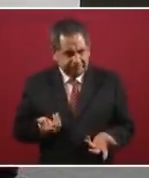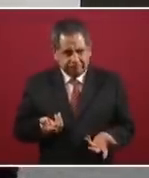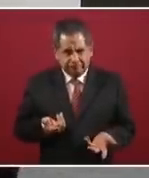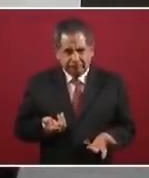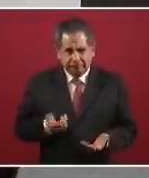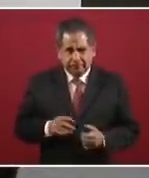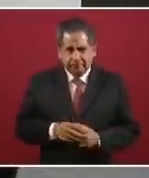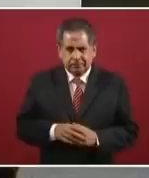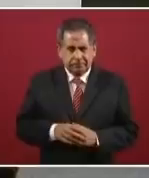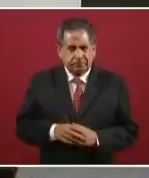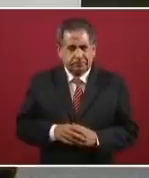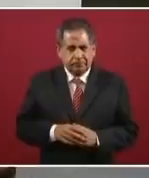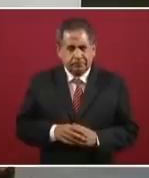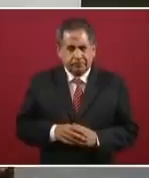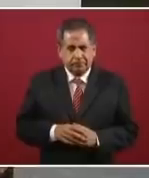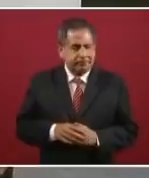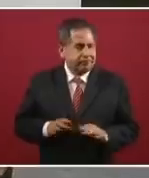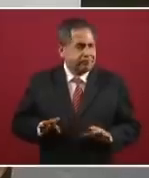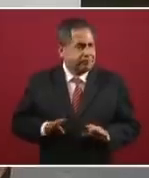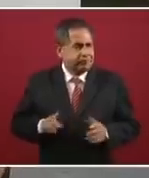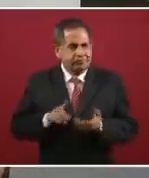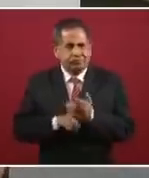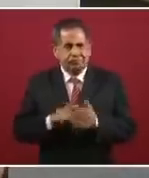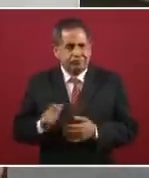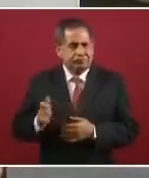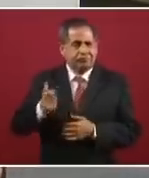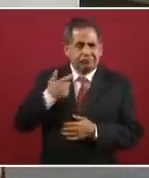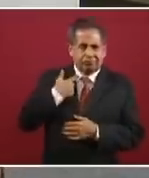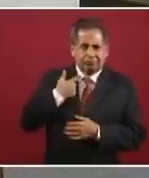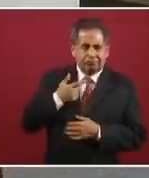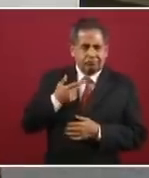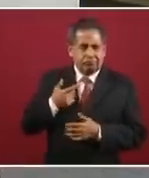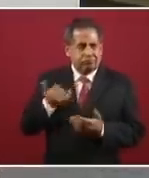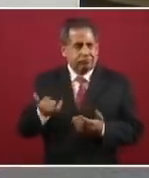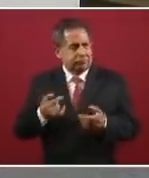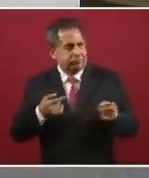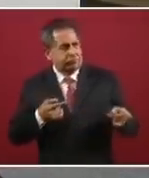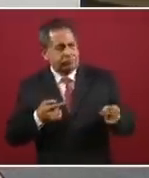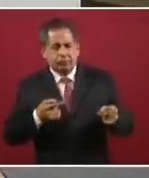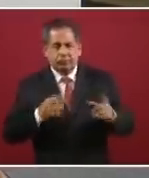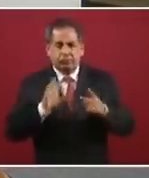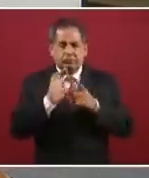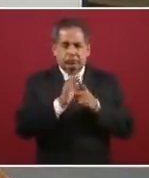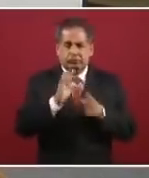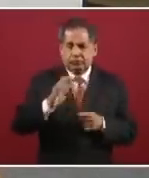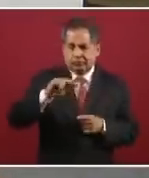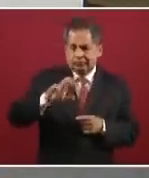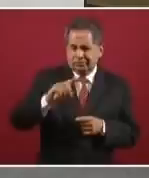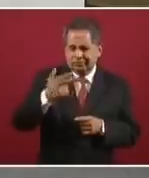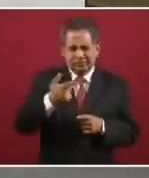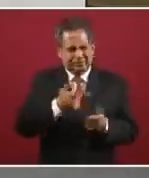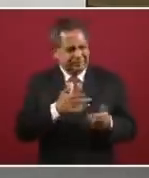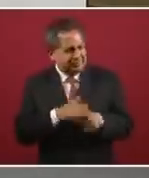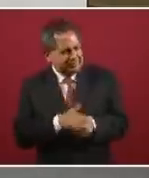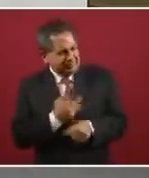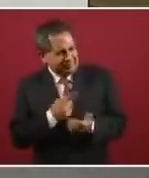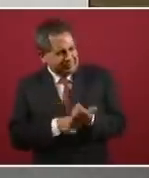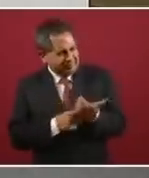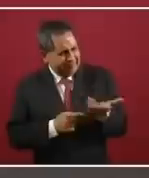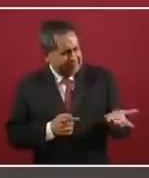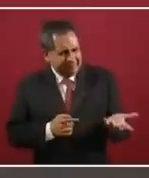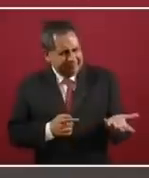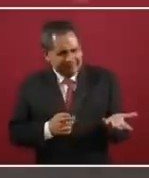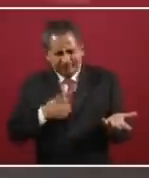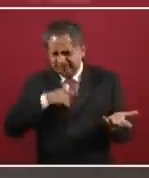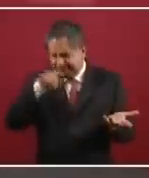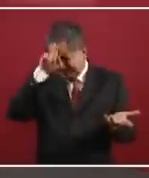la actitud de la Comisión de Derechos Humanos de manera respetuosa,